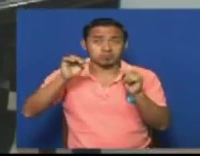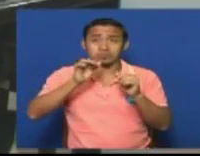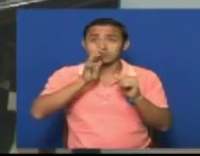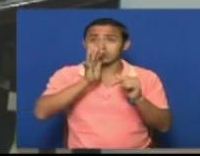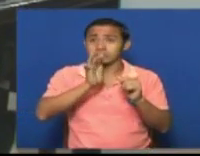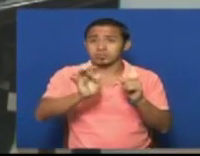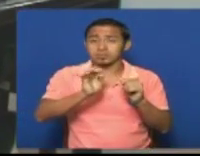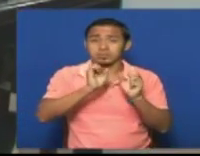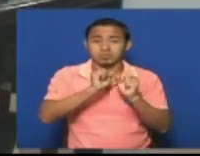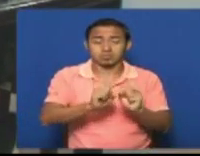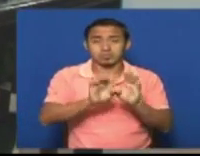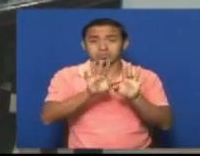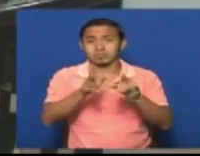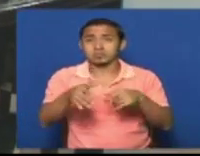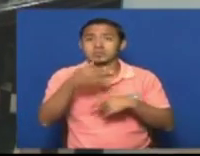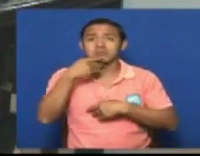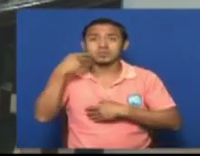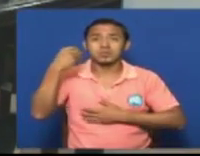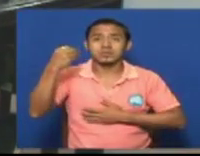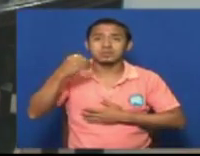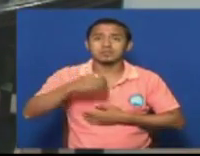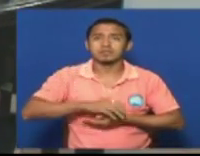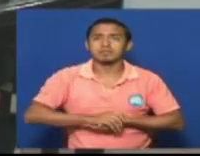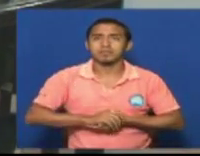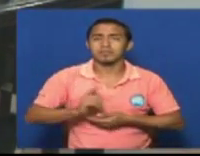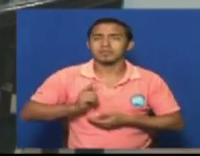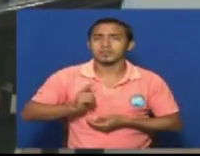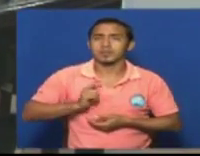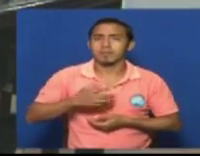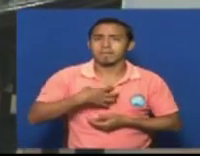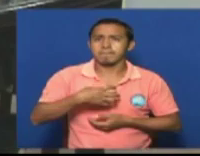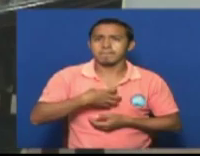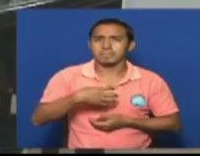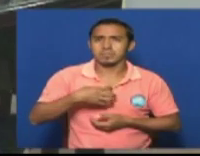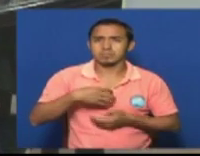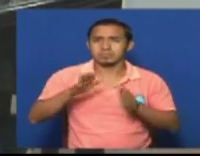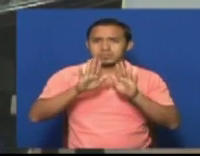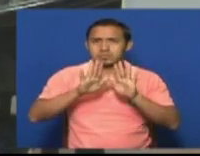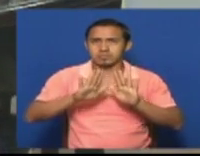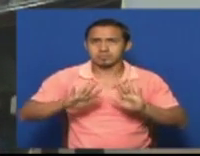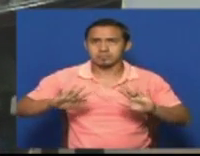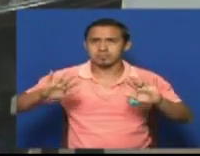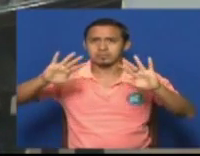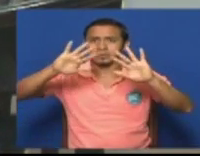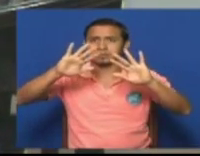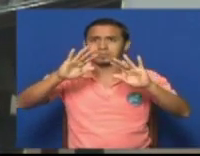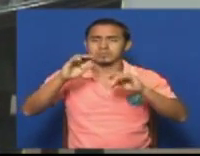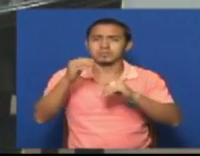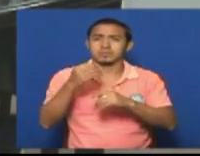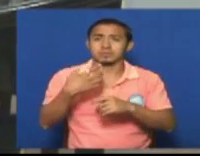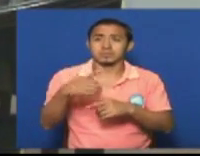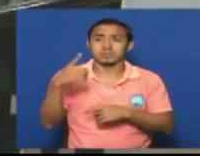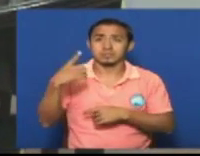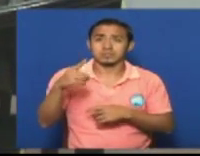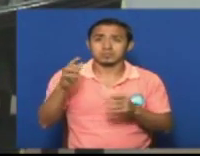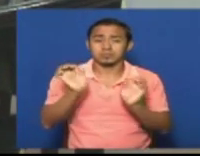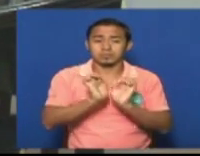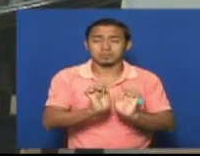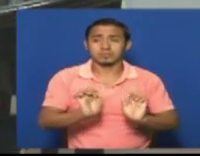adolescentes tiene su fundamento en la convención sobre los derechos del niño